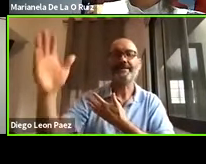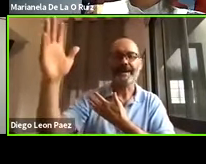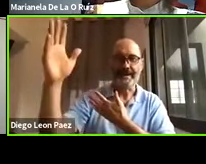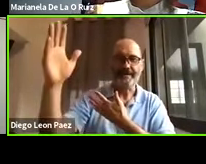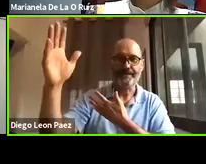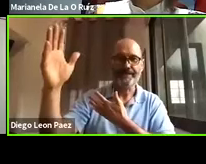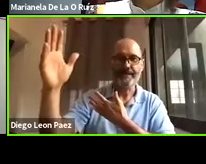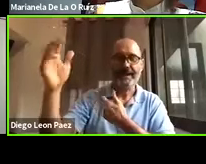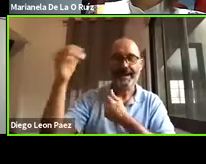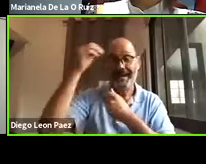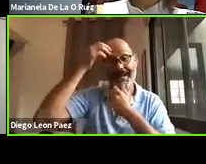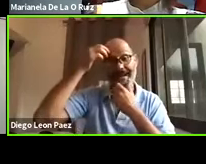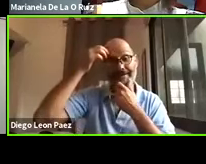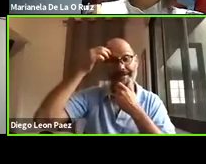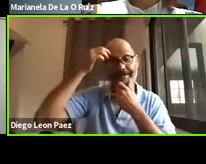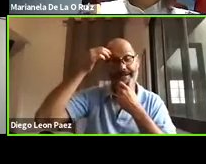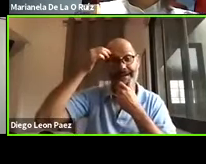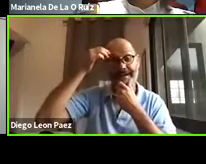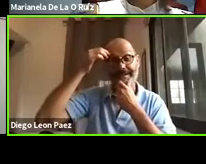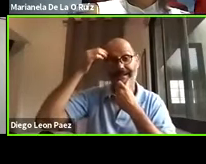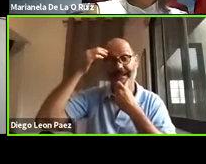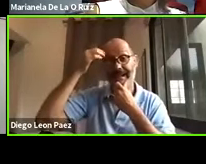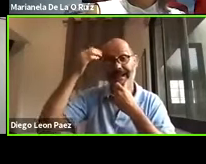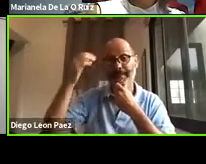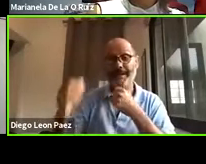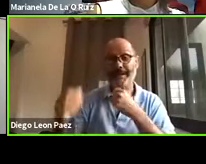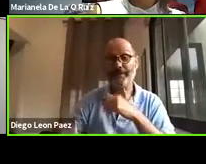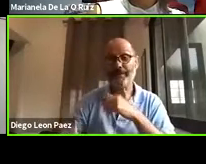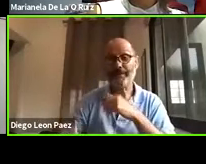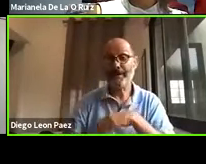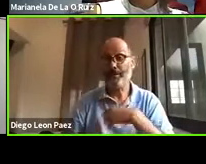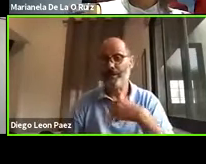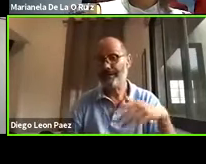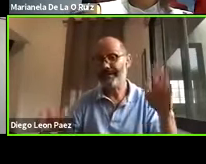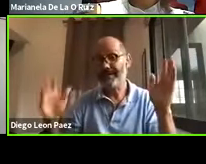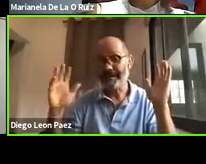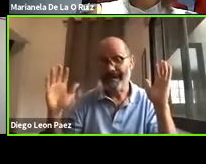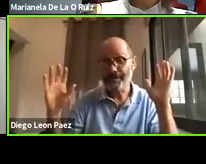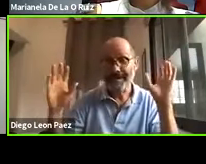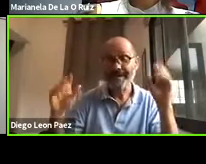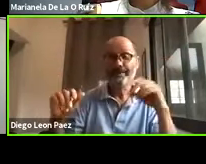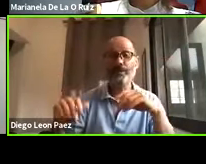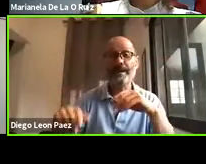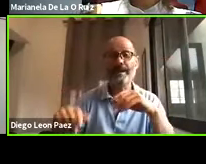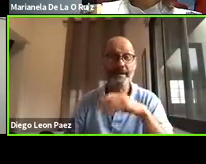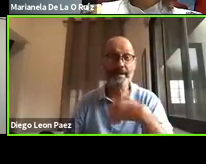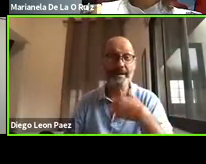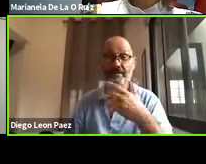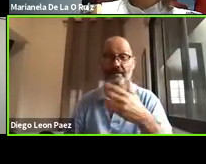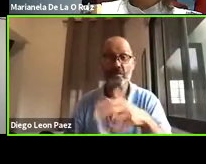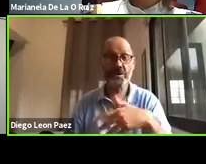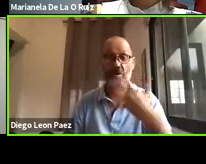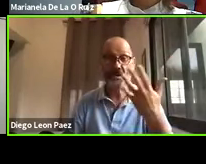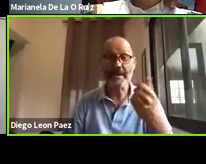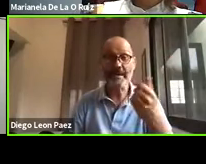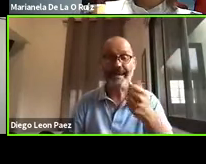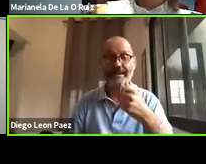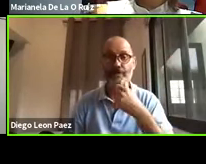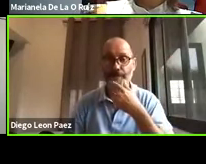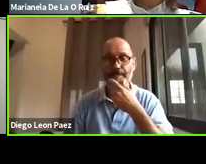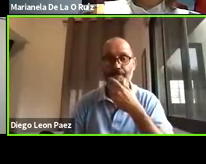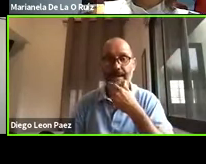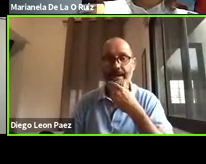empieza a caminar es la metáfora podríamos interpretar cada quien para una interpretación y lo que es